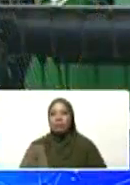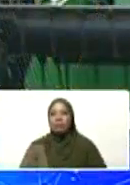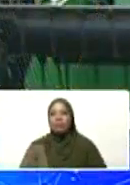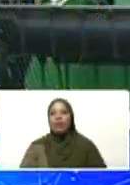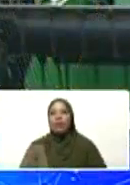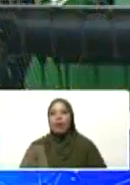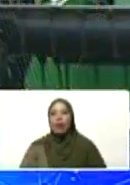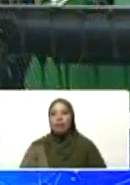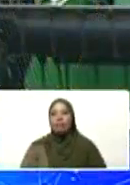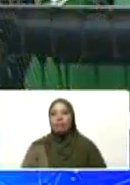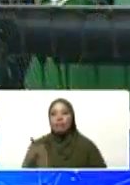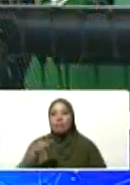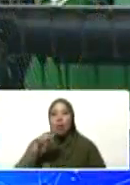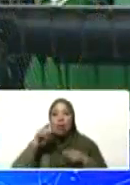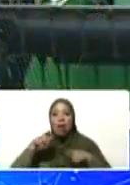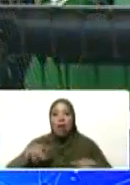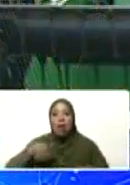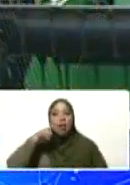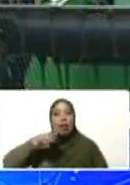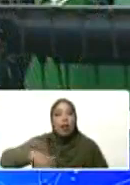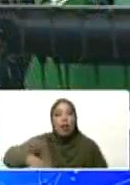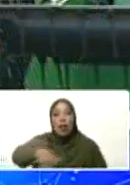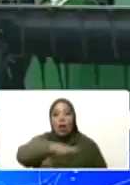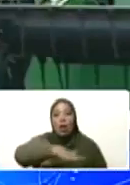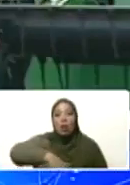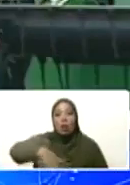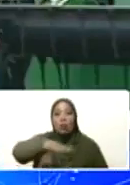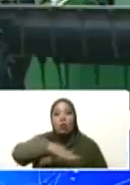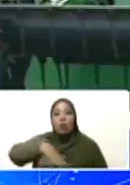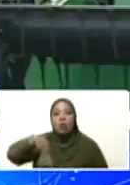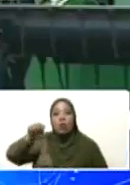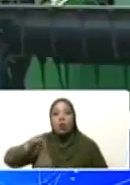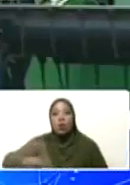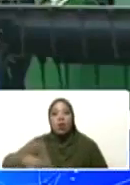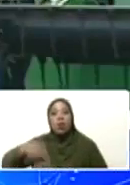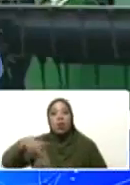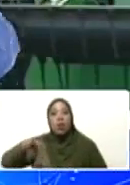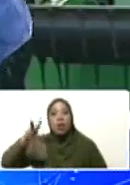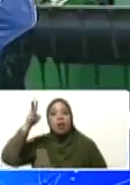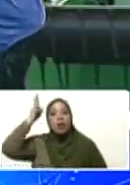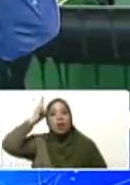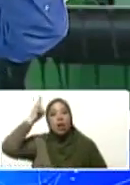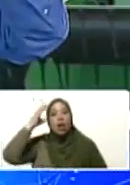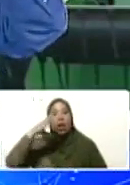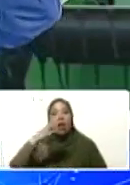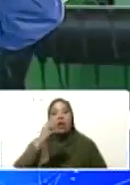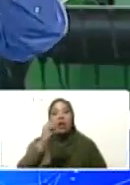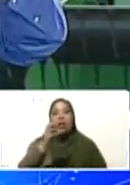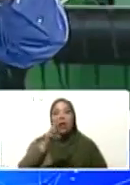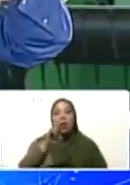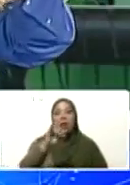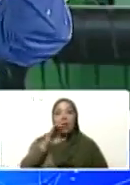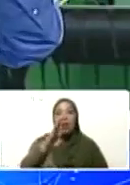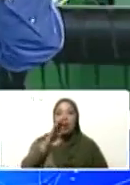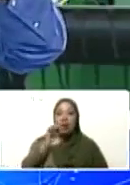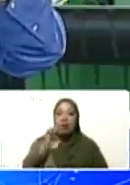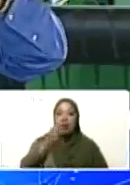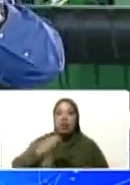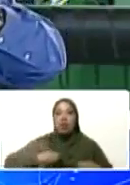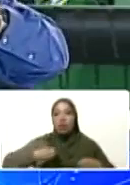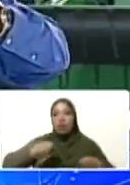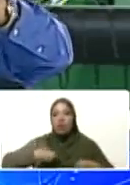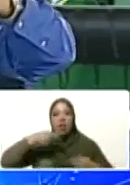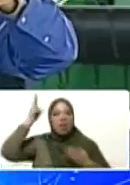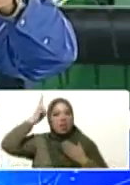oriental, en la mesa de Guanipa. Esta es tierra caribe. La mesa de Guanipa es tierra caribe. Aquí vivieron los